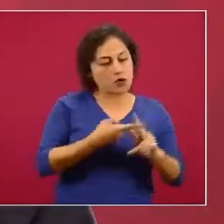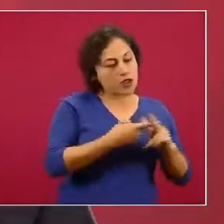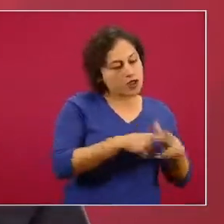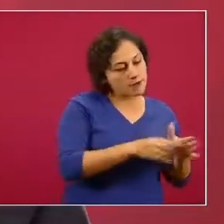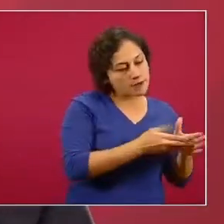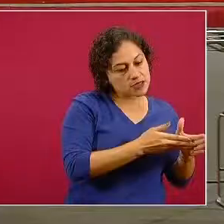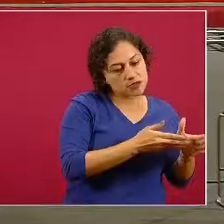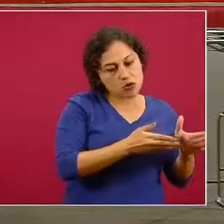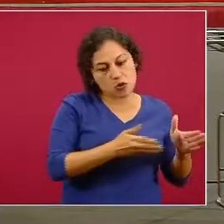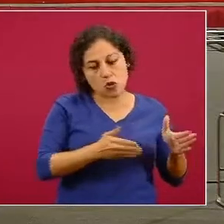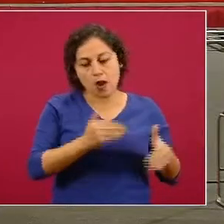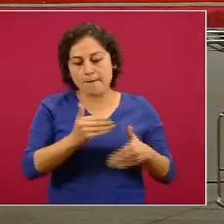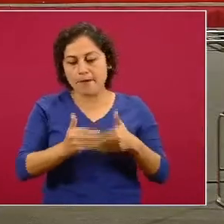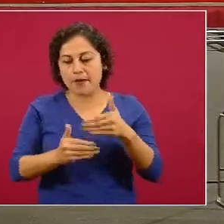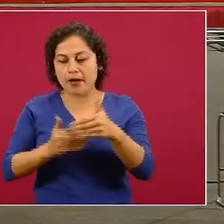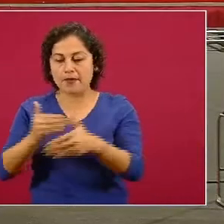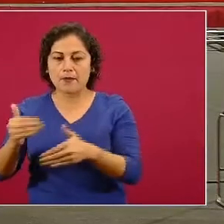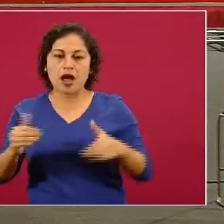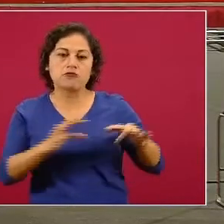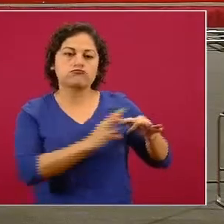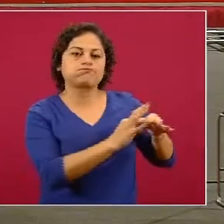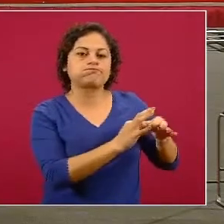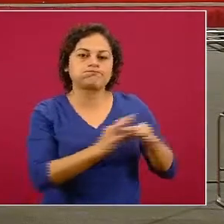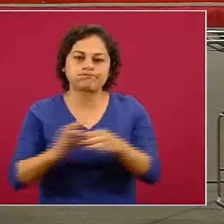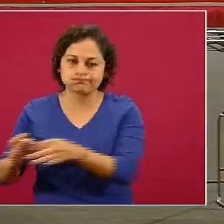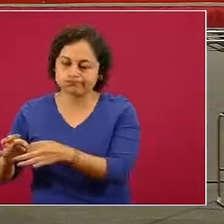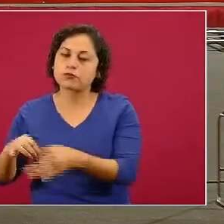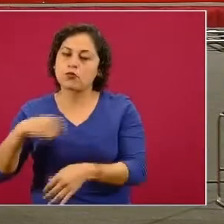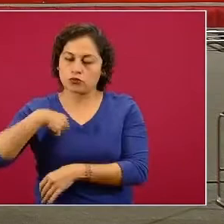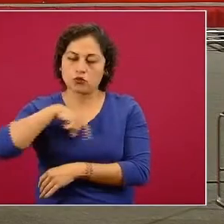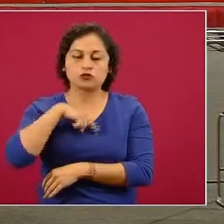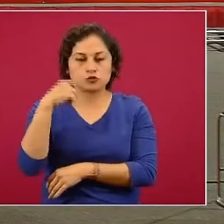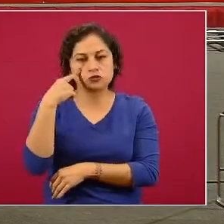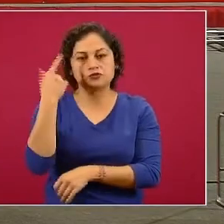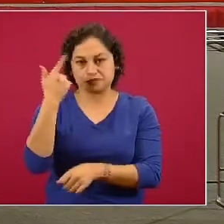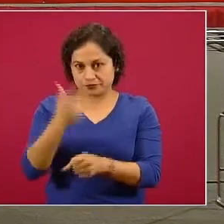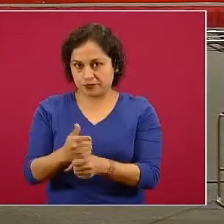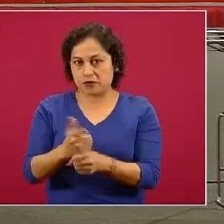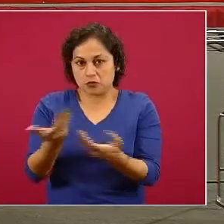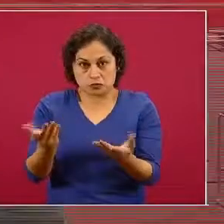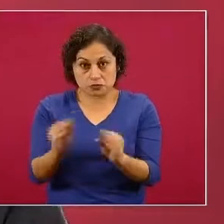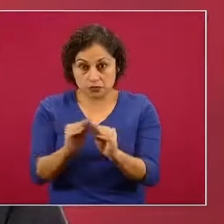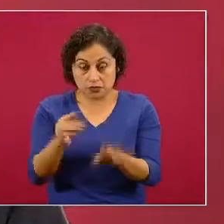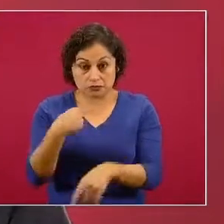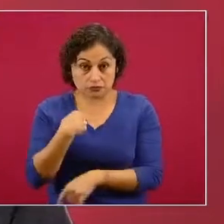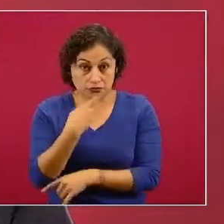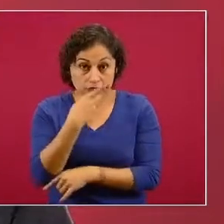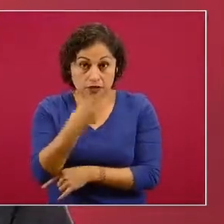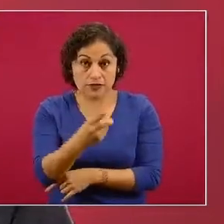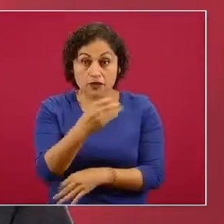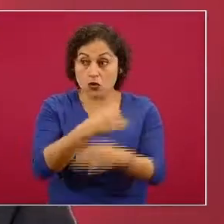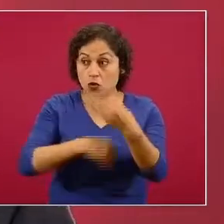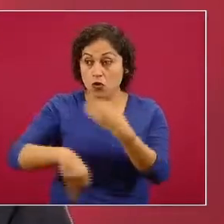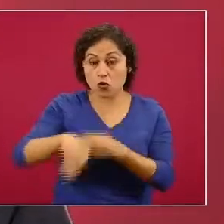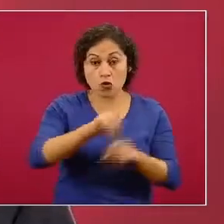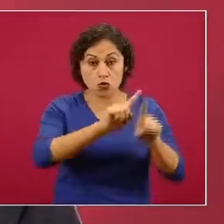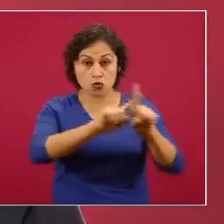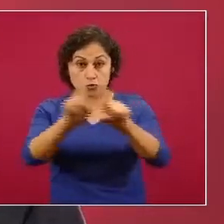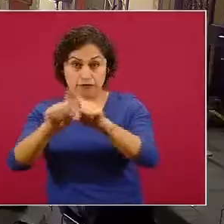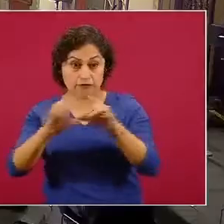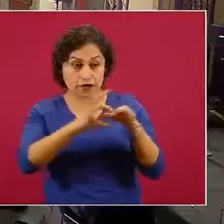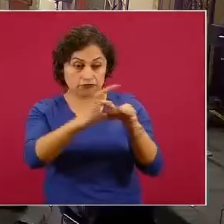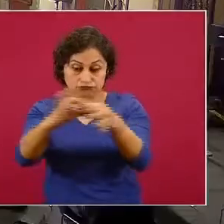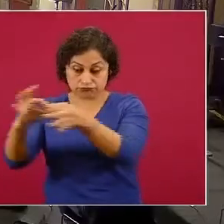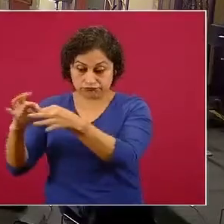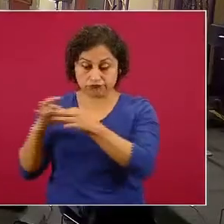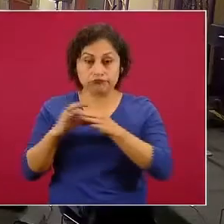coherencia con todo. Todo es coherente, todo está articulado y definitivamente trabajamos de manera integrada en el gobierno.